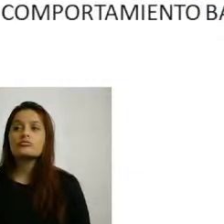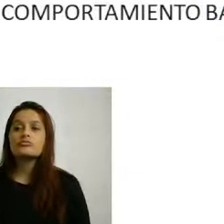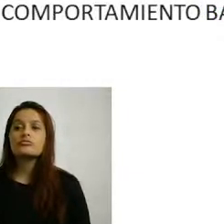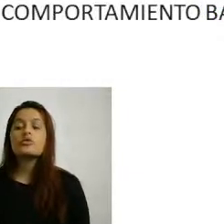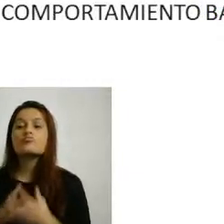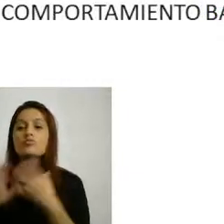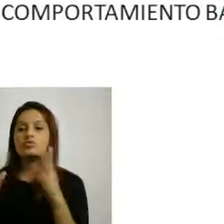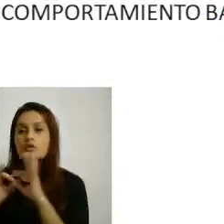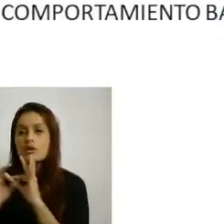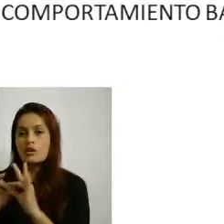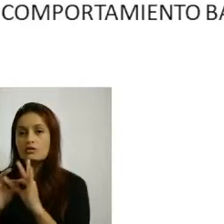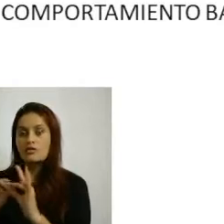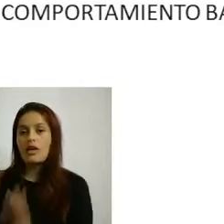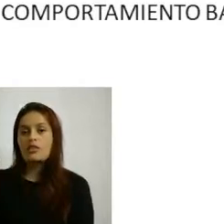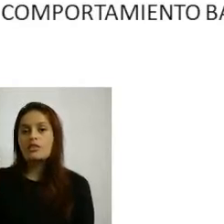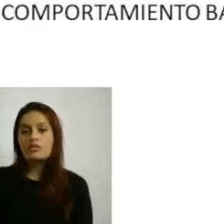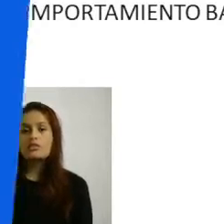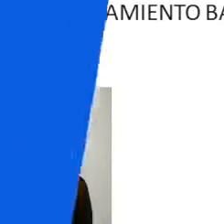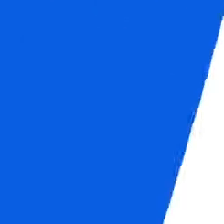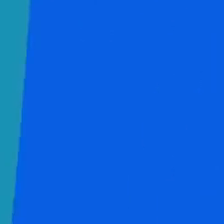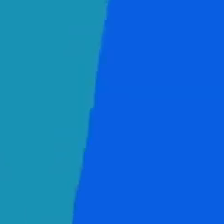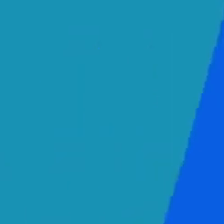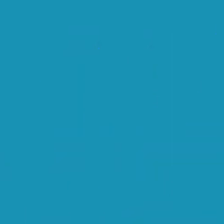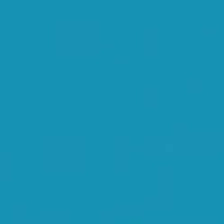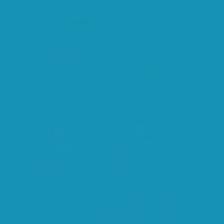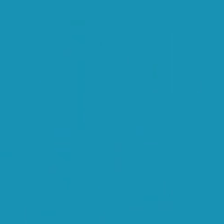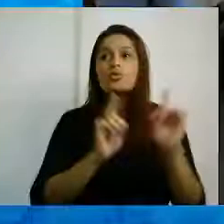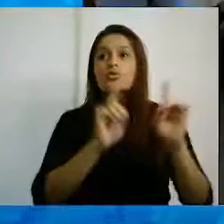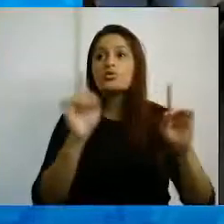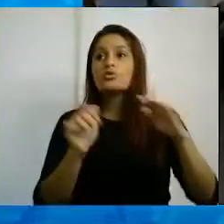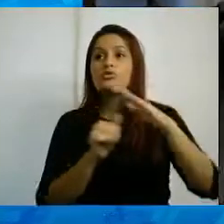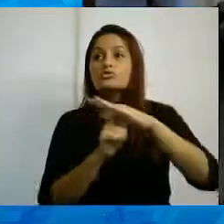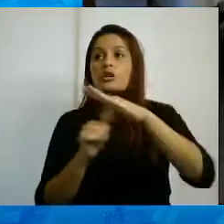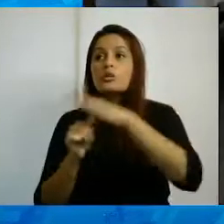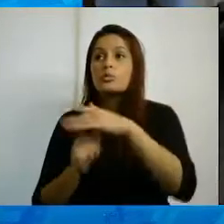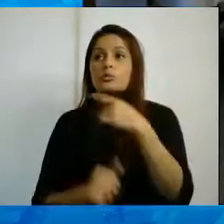Muchas gracias, directora. Director, concejales, ¿alguna pregunta?